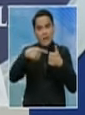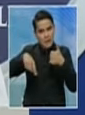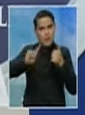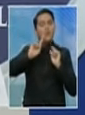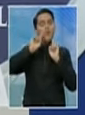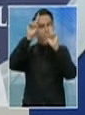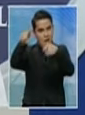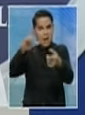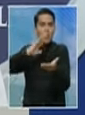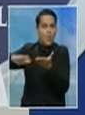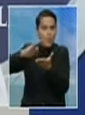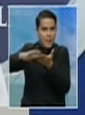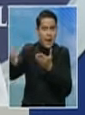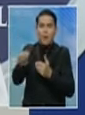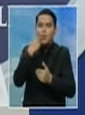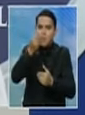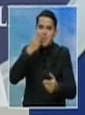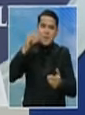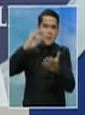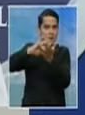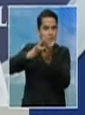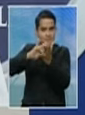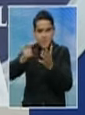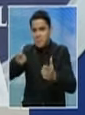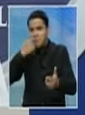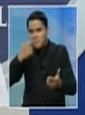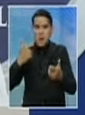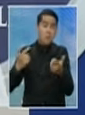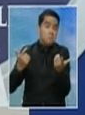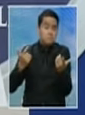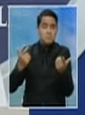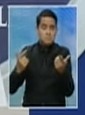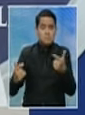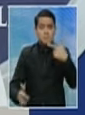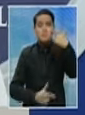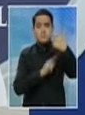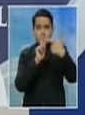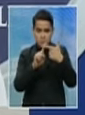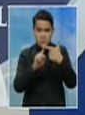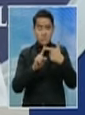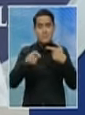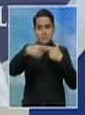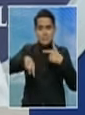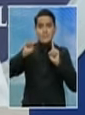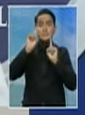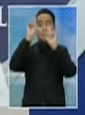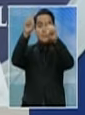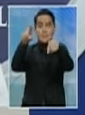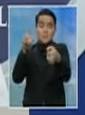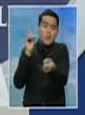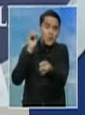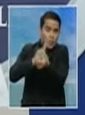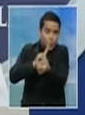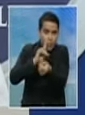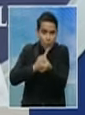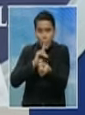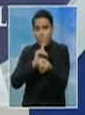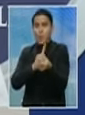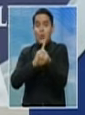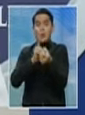de alimentos, productos farmacéuticos y de primera necesidad. 2. Asistencia a centros, servicios